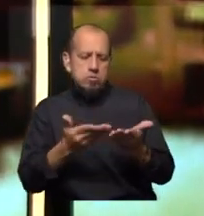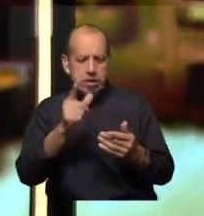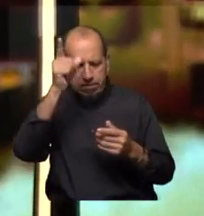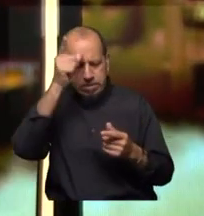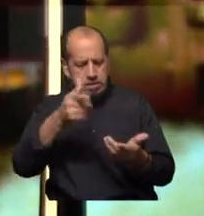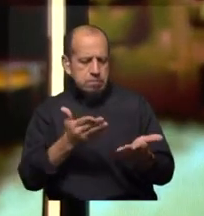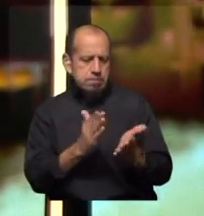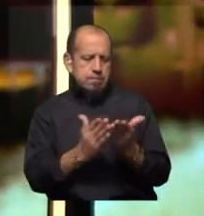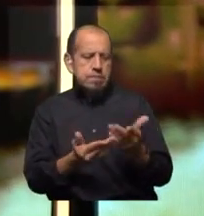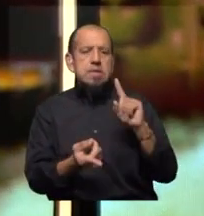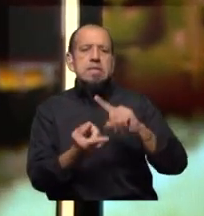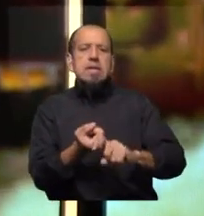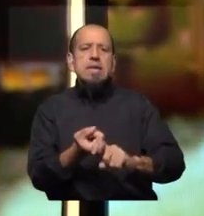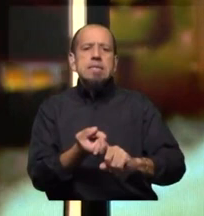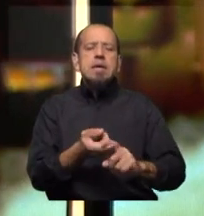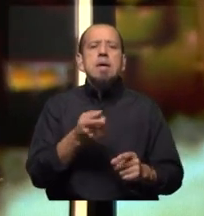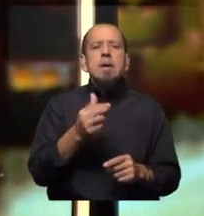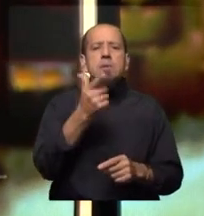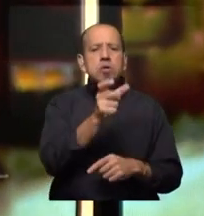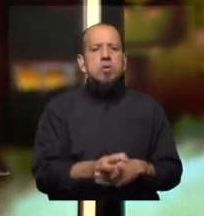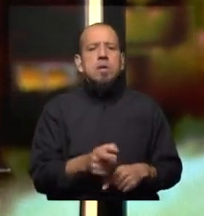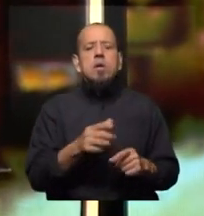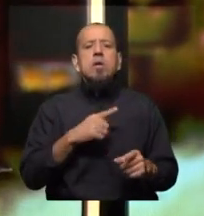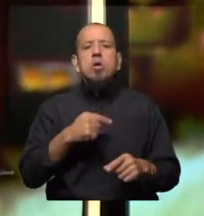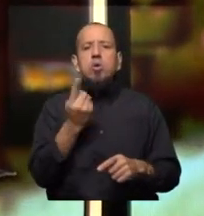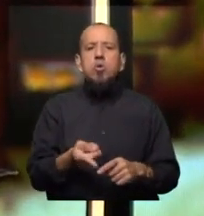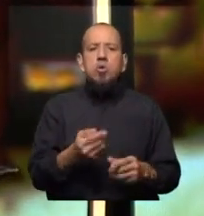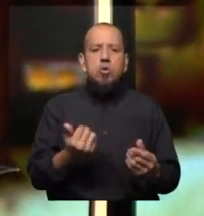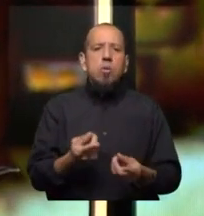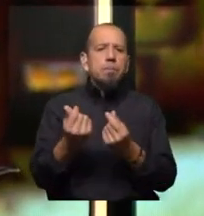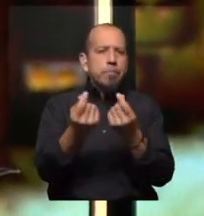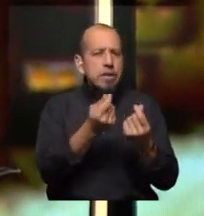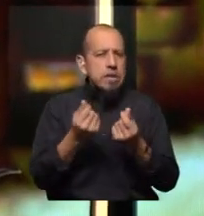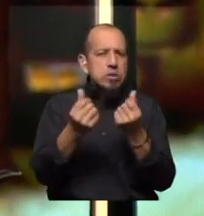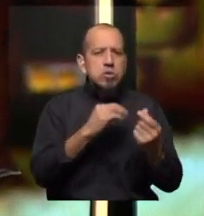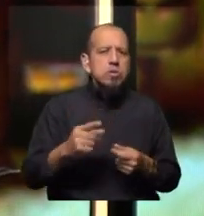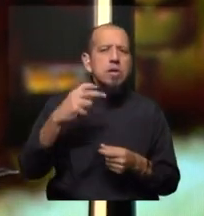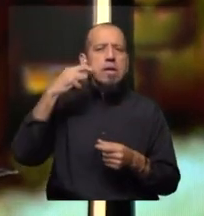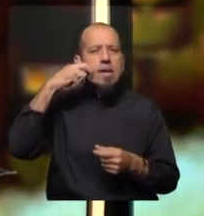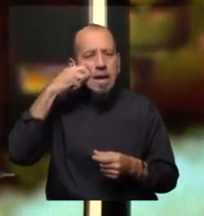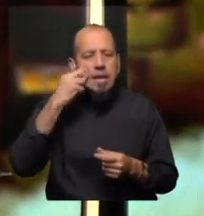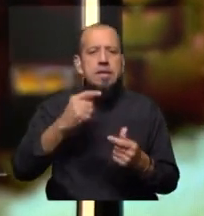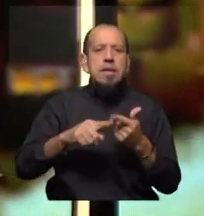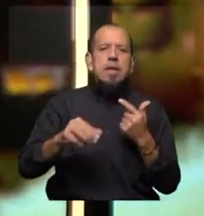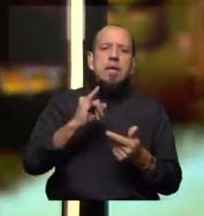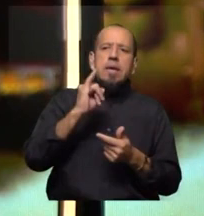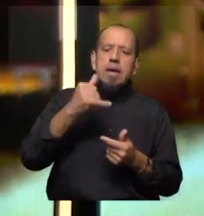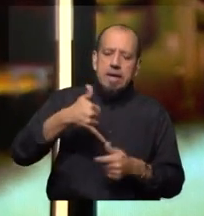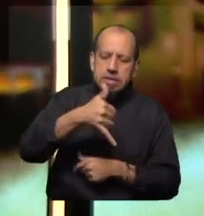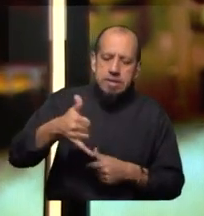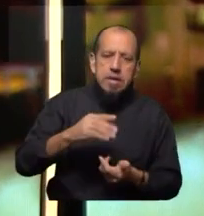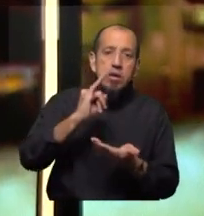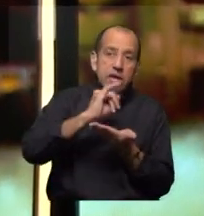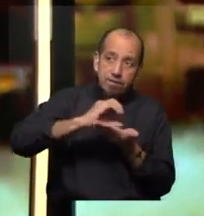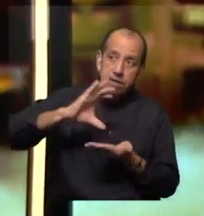casa Claudio García satur y en otra bajan los precios de la carne y el aceite Quién dijo inflación Es el